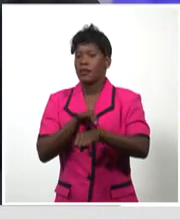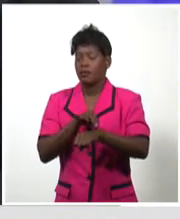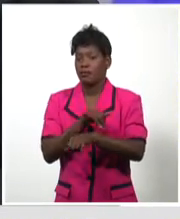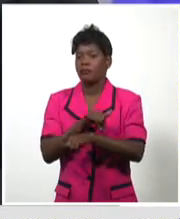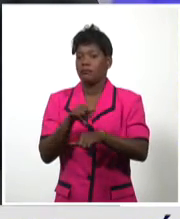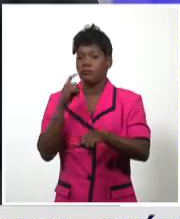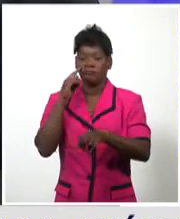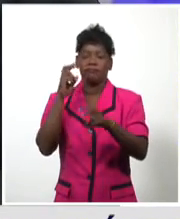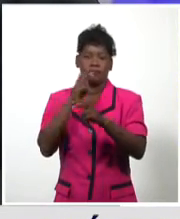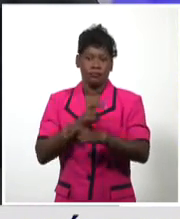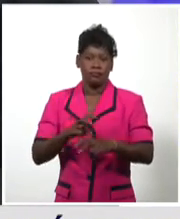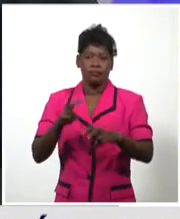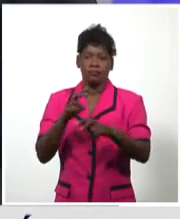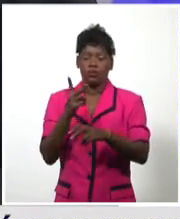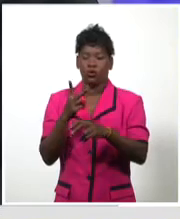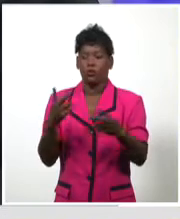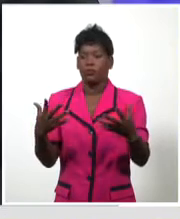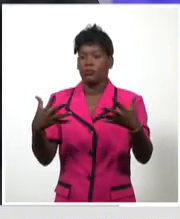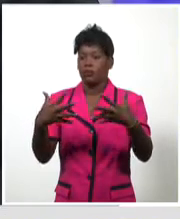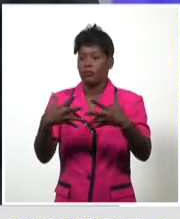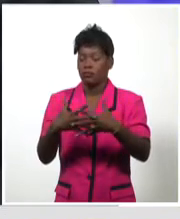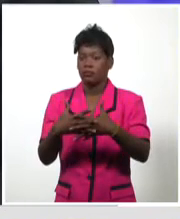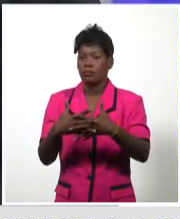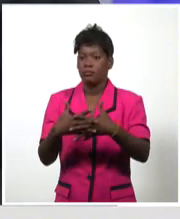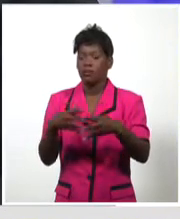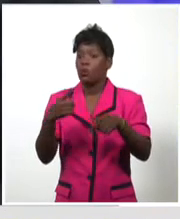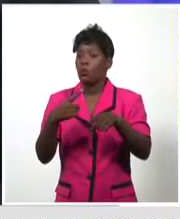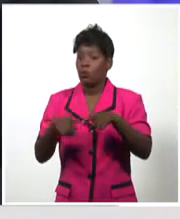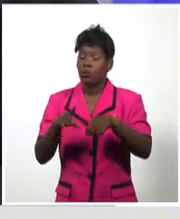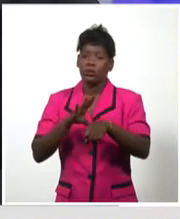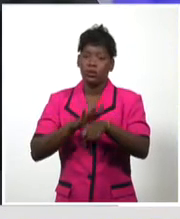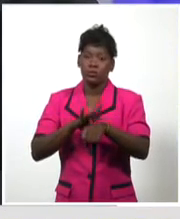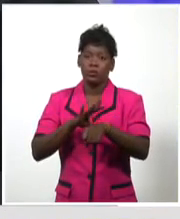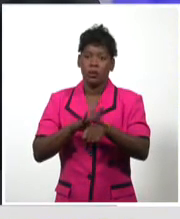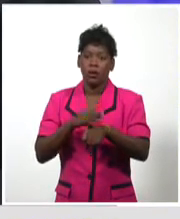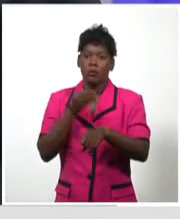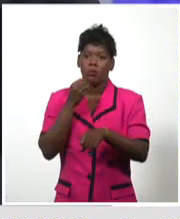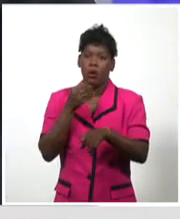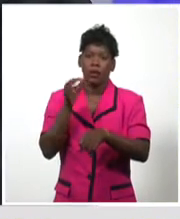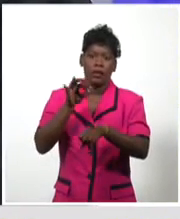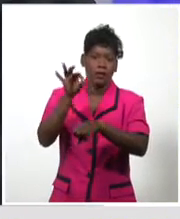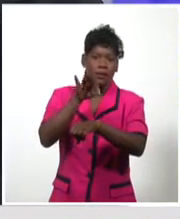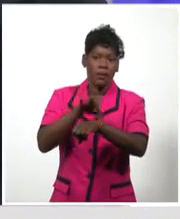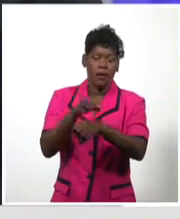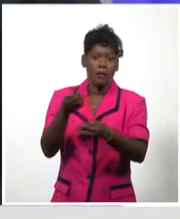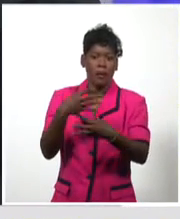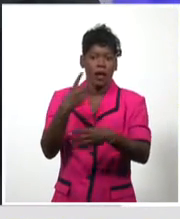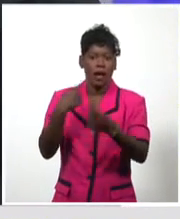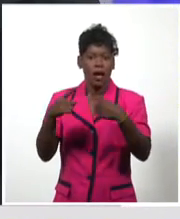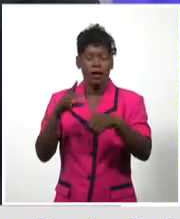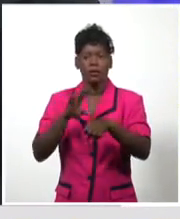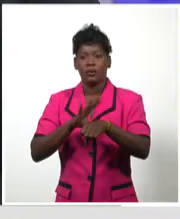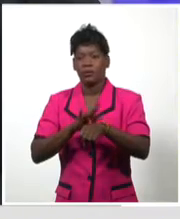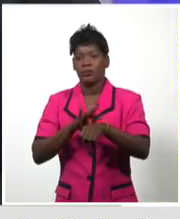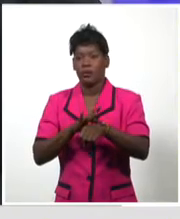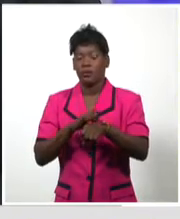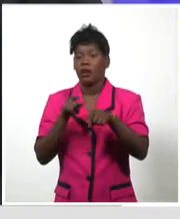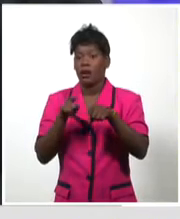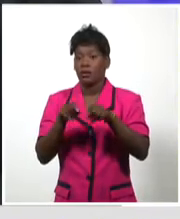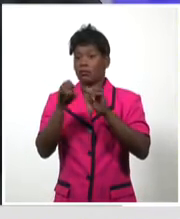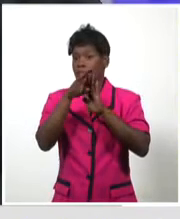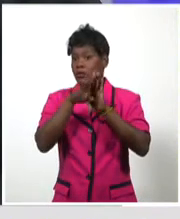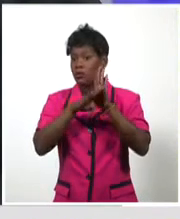enfermedades también que son transmitidas no solamente por humanos, sino también por vectores, etcétera. Por lo tanto, hay toda una metodología desarrollada en el